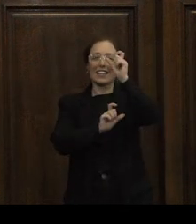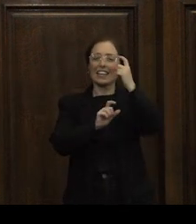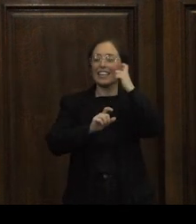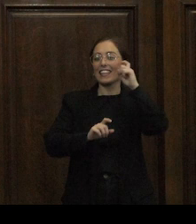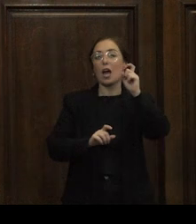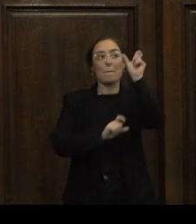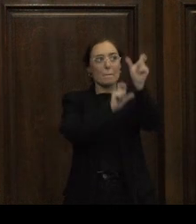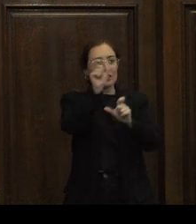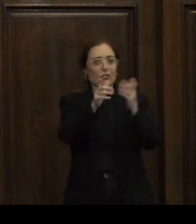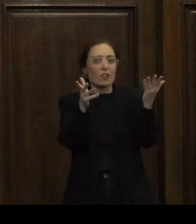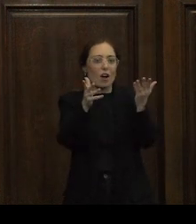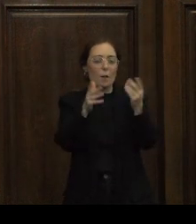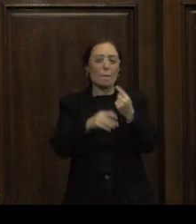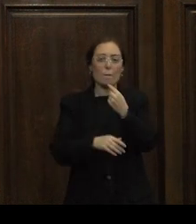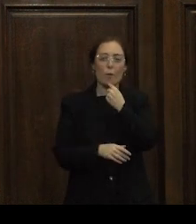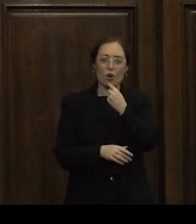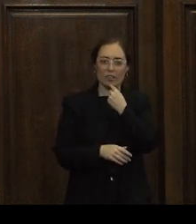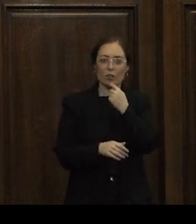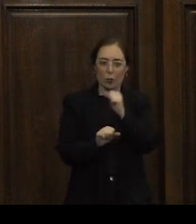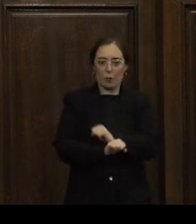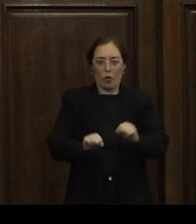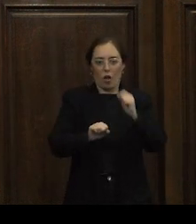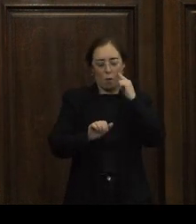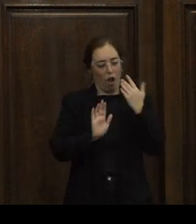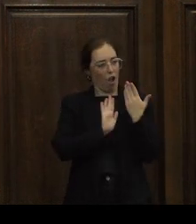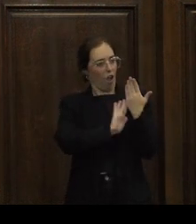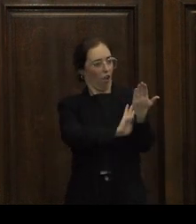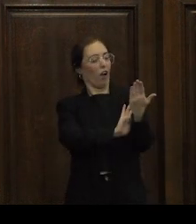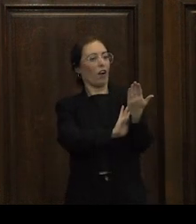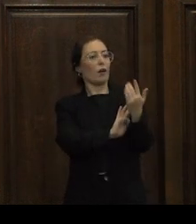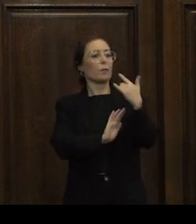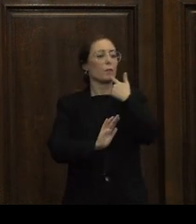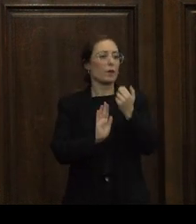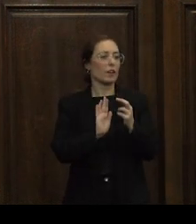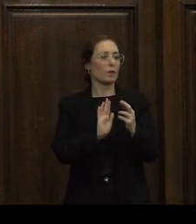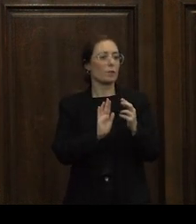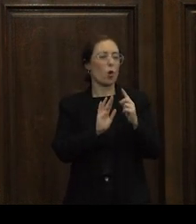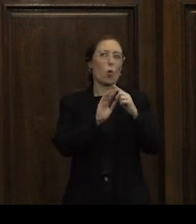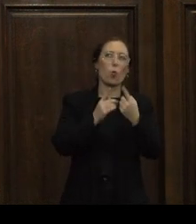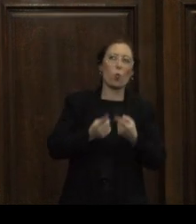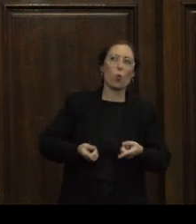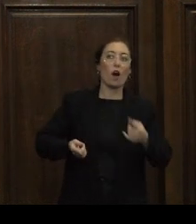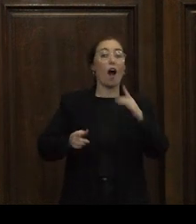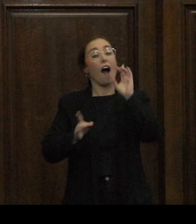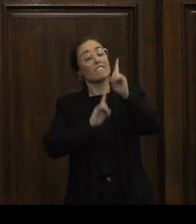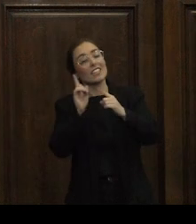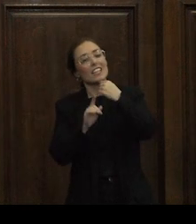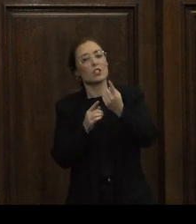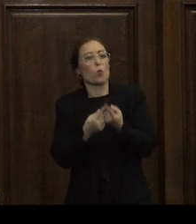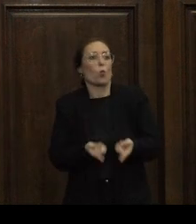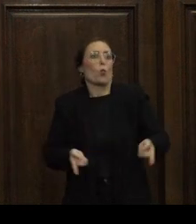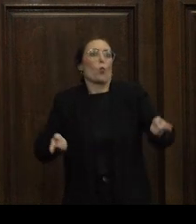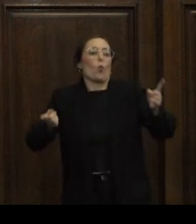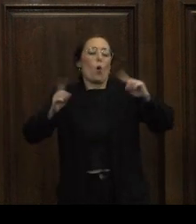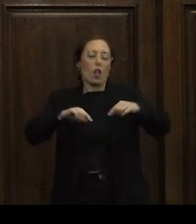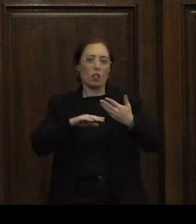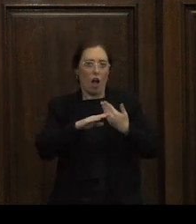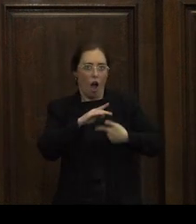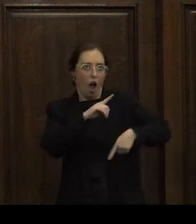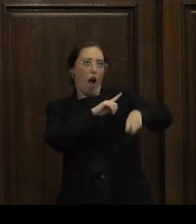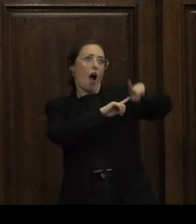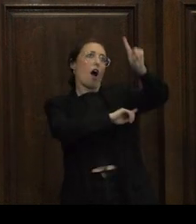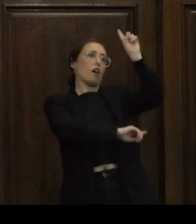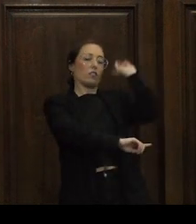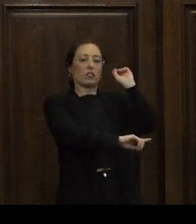políticos también serían un fenómeno novedoso. Muchas veces se dice es una vuelta a la Edad Media o, en fin, a tiempos